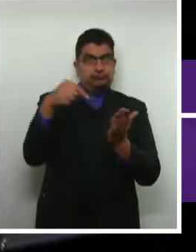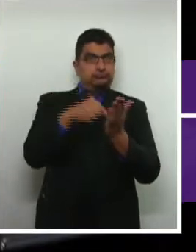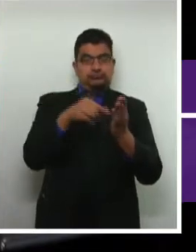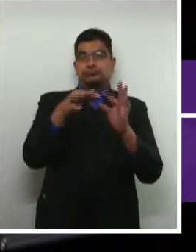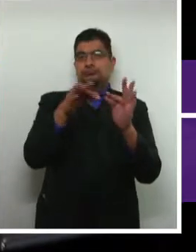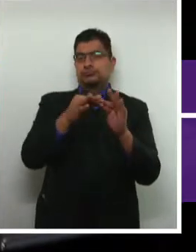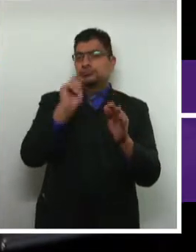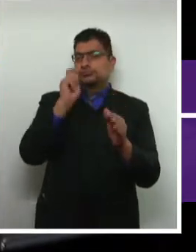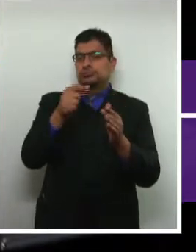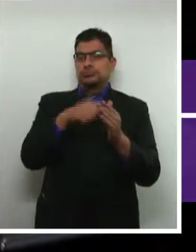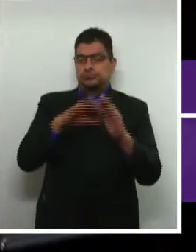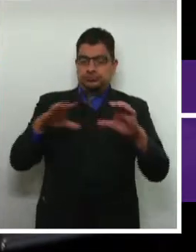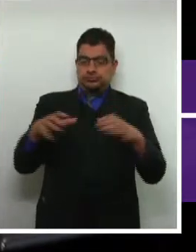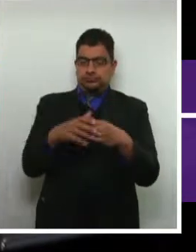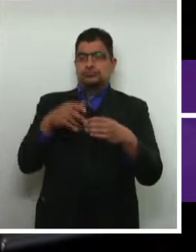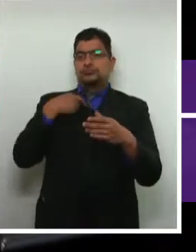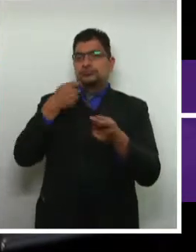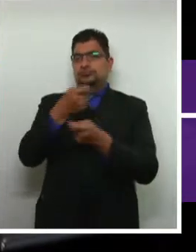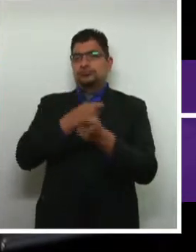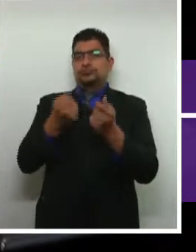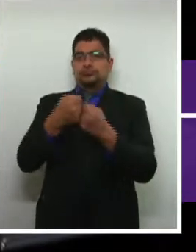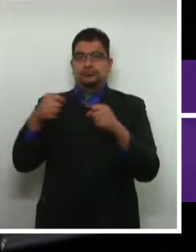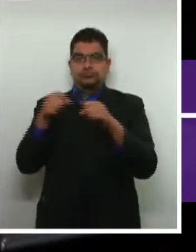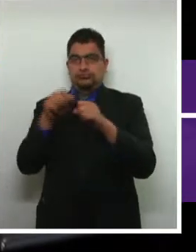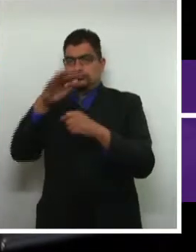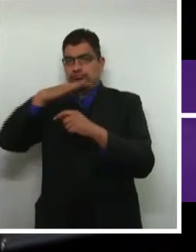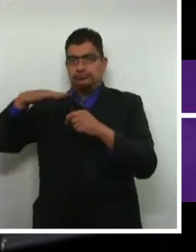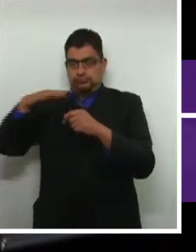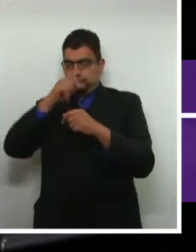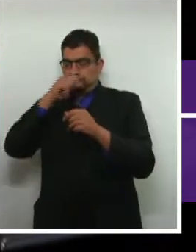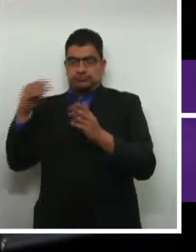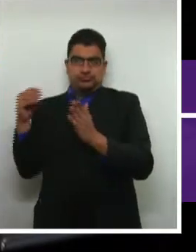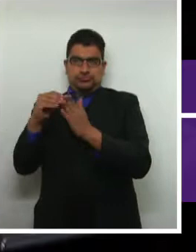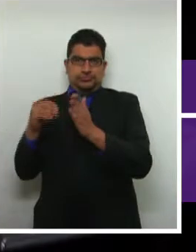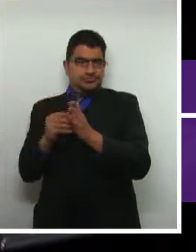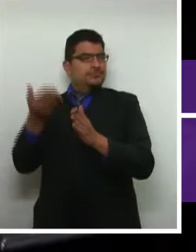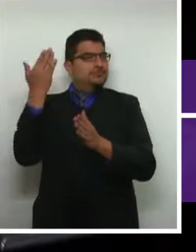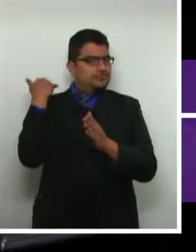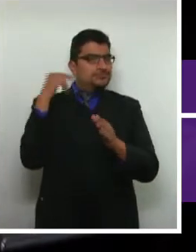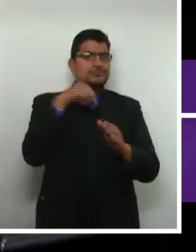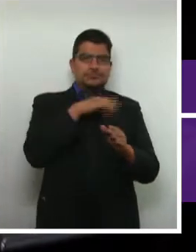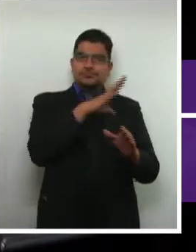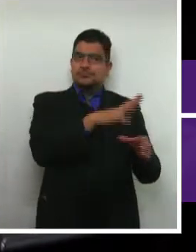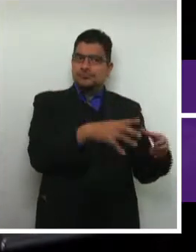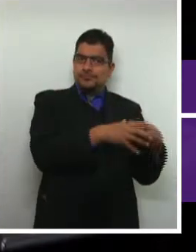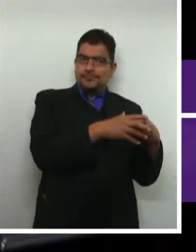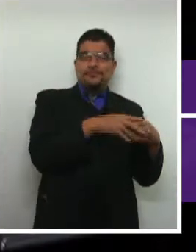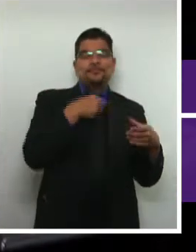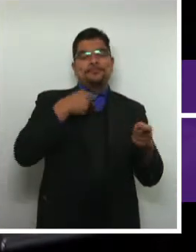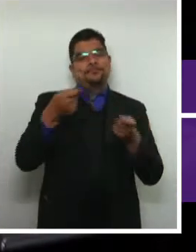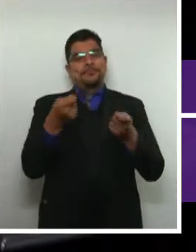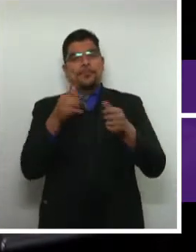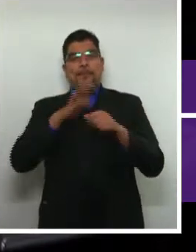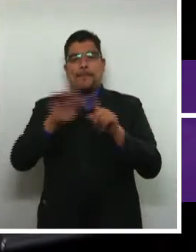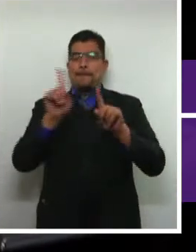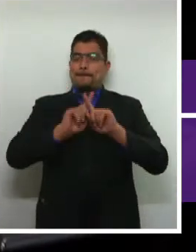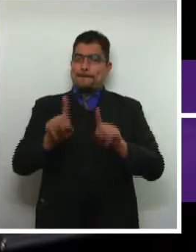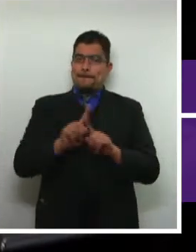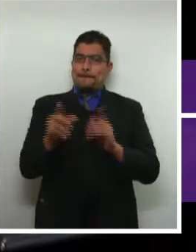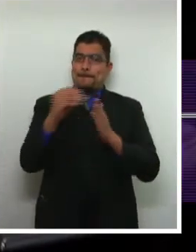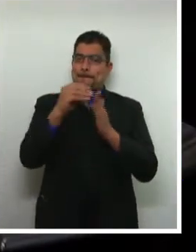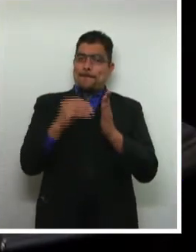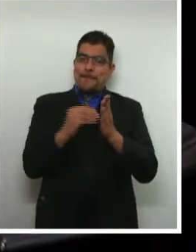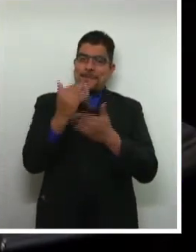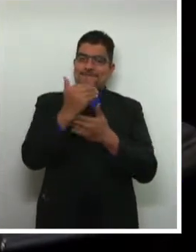el Consejo Económico, Social y Ambiental, que ya existe además, pero bajo condiciones además que se